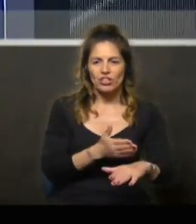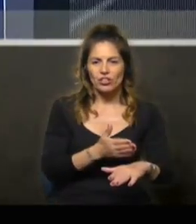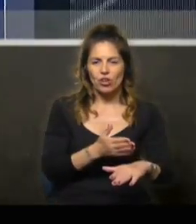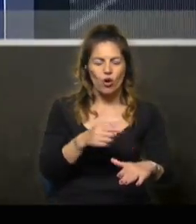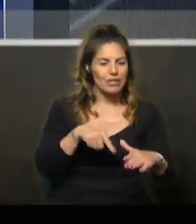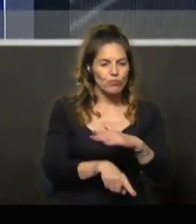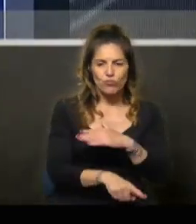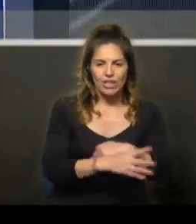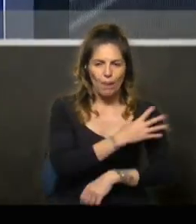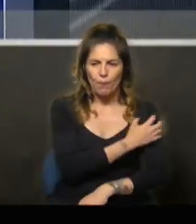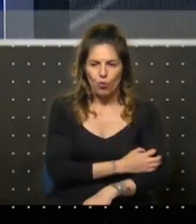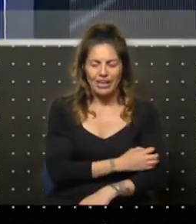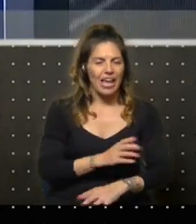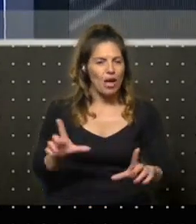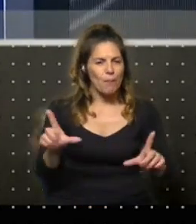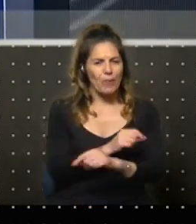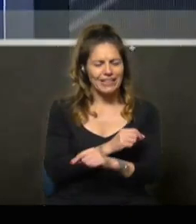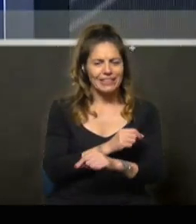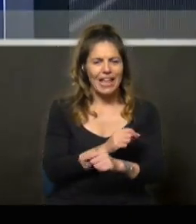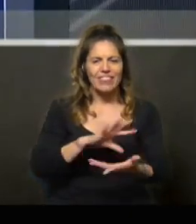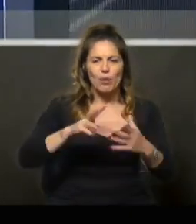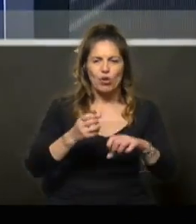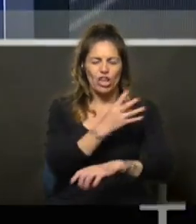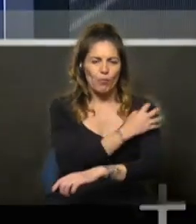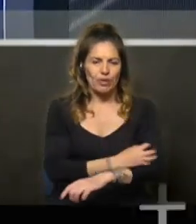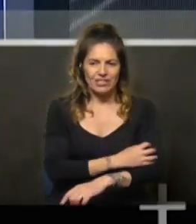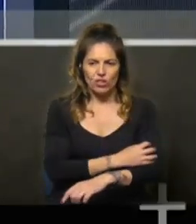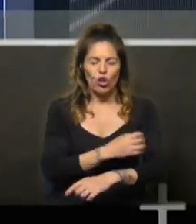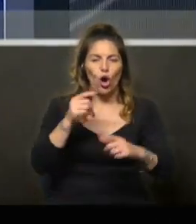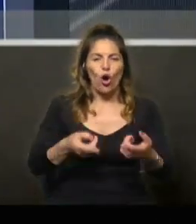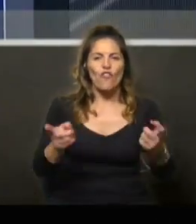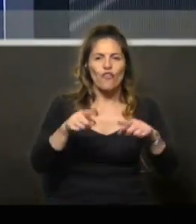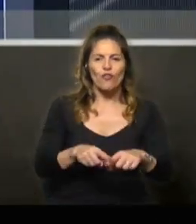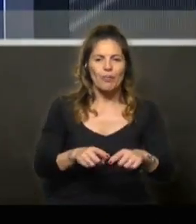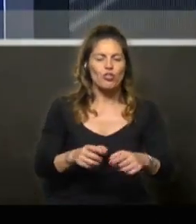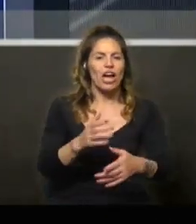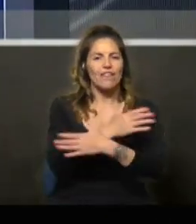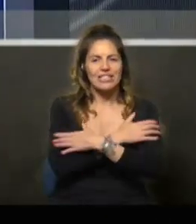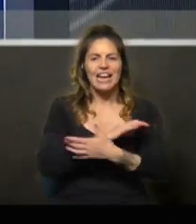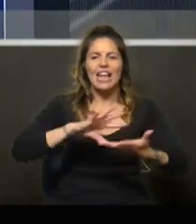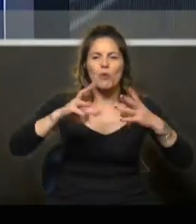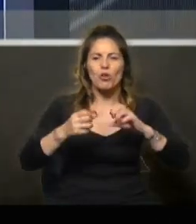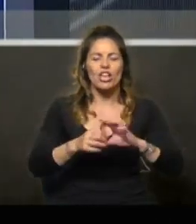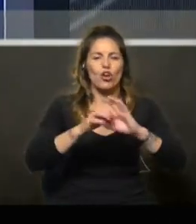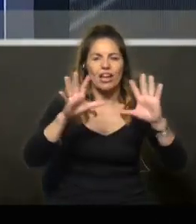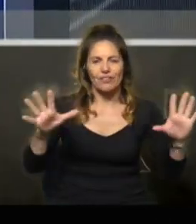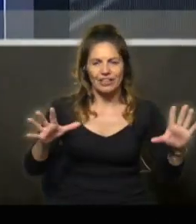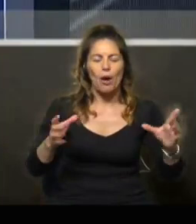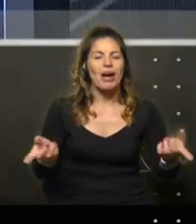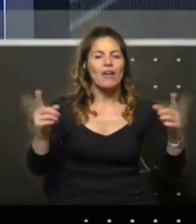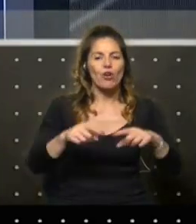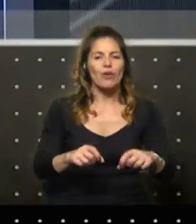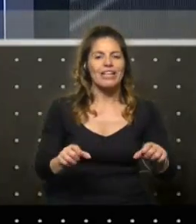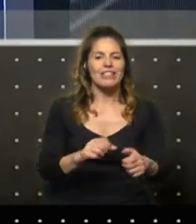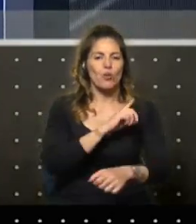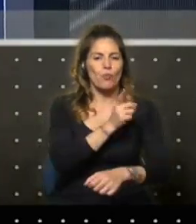indigente basta del modelo empobrecedor de la casta hoy volvemos a abrazar el modelo de la Libertad para volver a ser